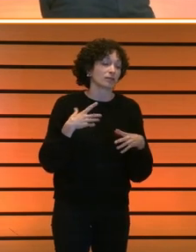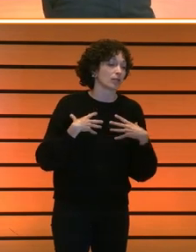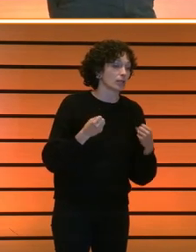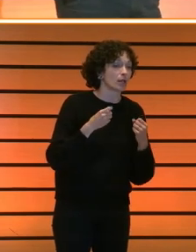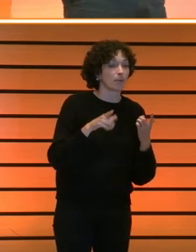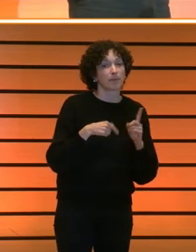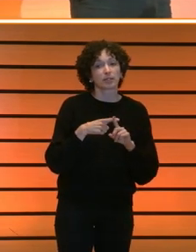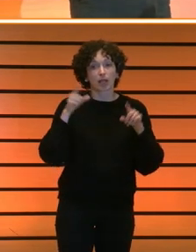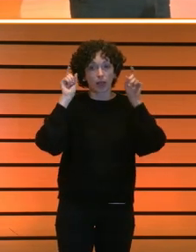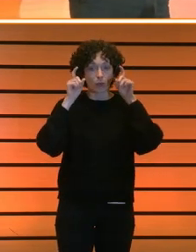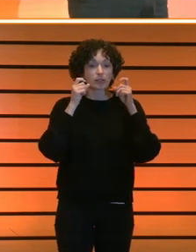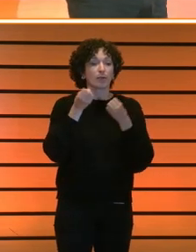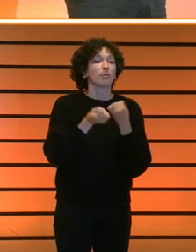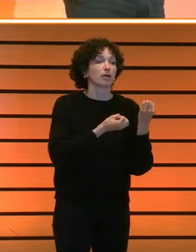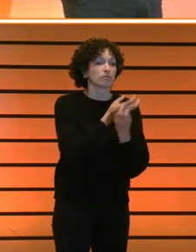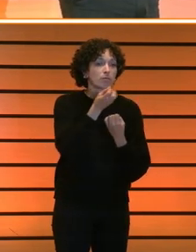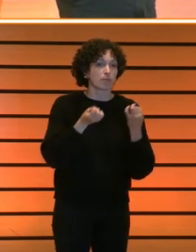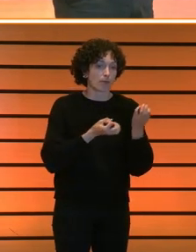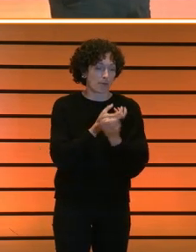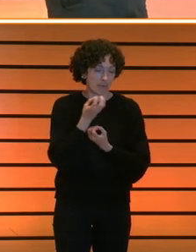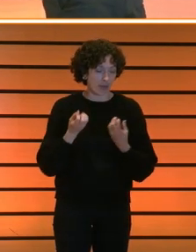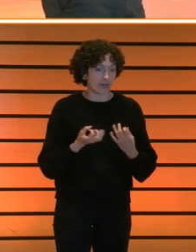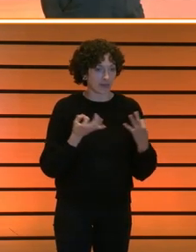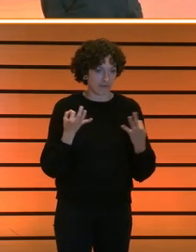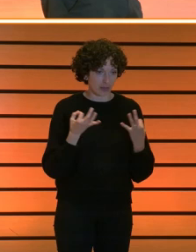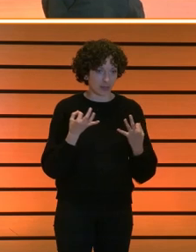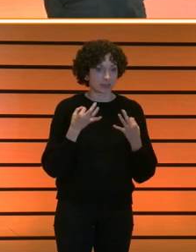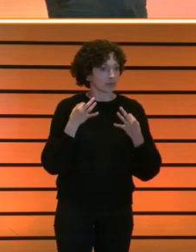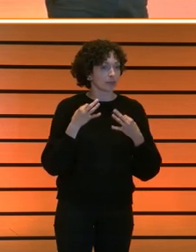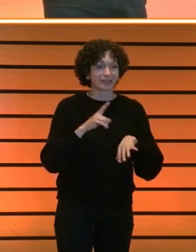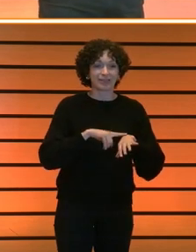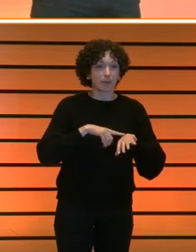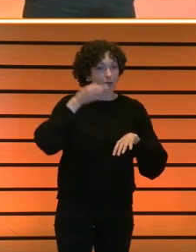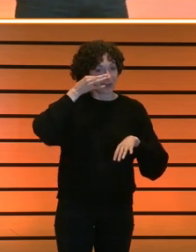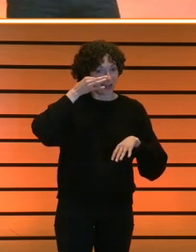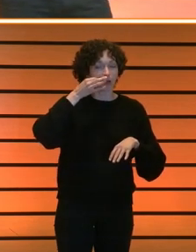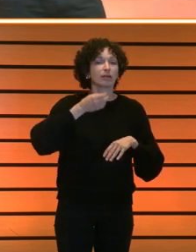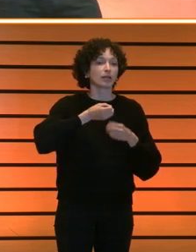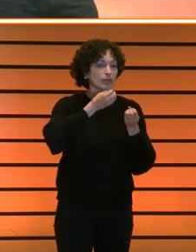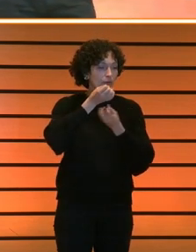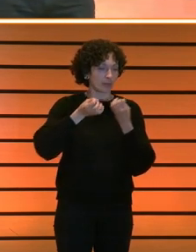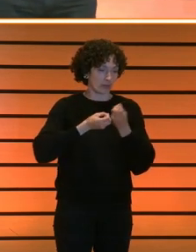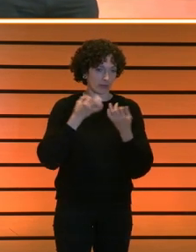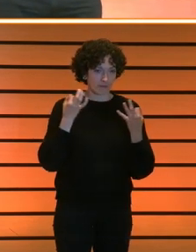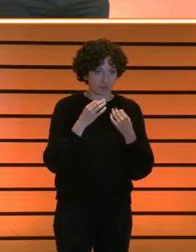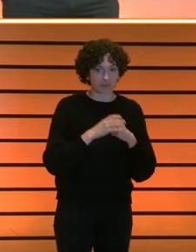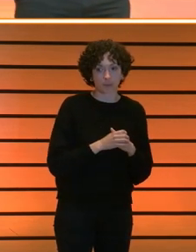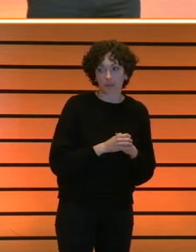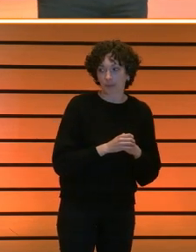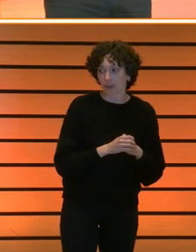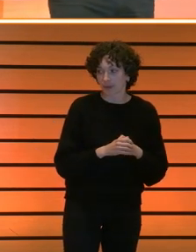etcétera Tenemos que trabajar todos en el ámbito de intercambiar la información en tiempo real eso por un lado con